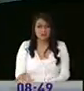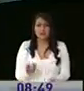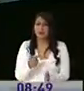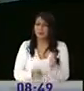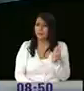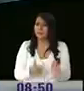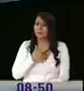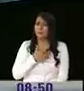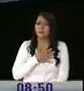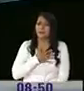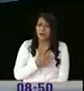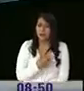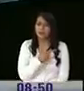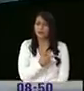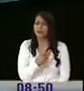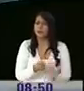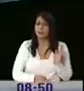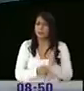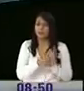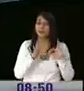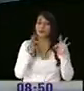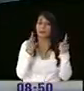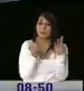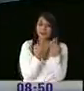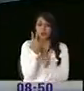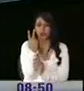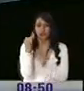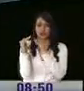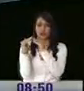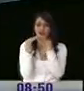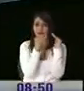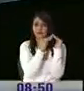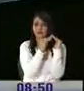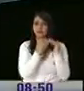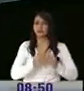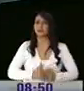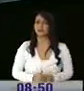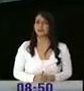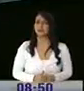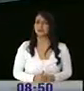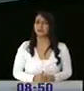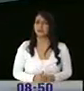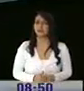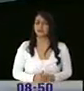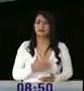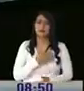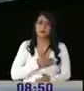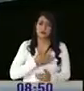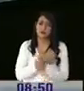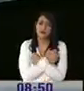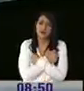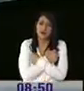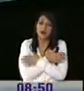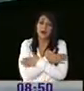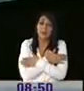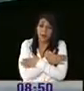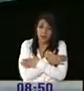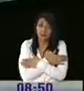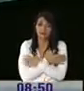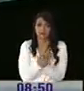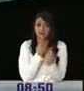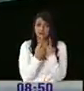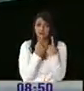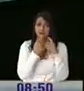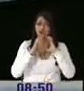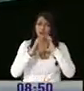a esta familia mi familia porque son dos casas mi querida andreita Mándales por favor el abrazo del caso habla con ellos y un